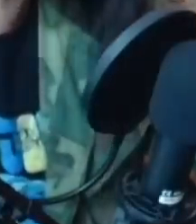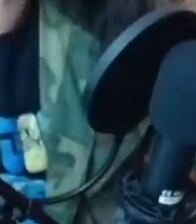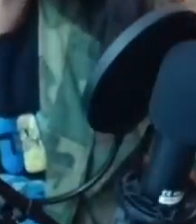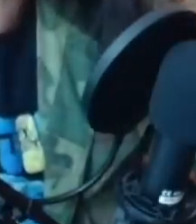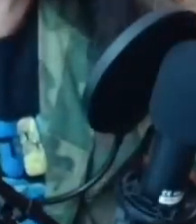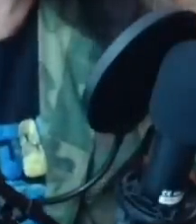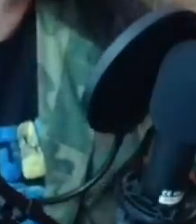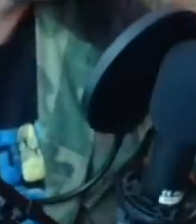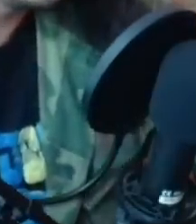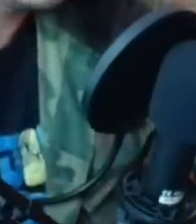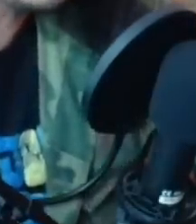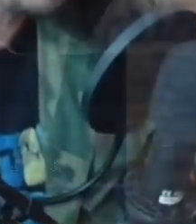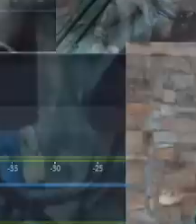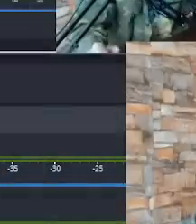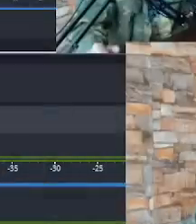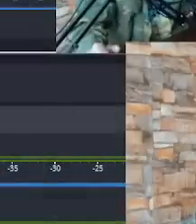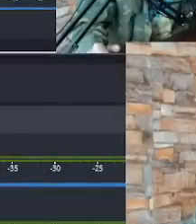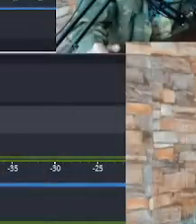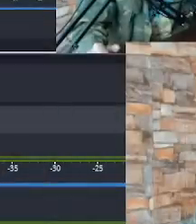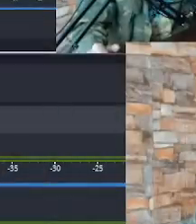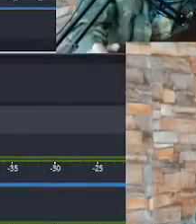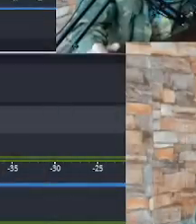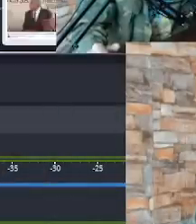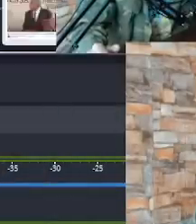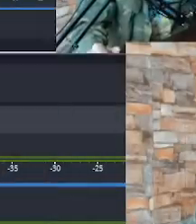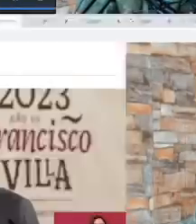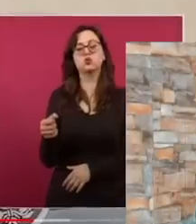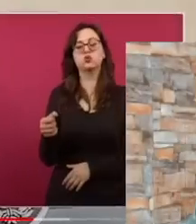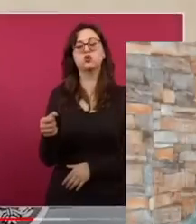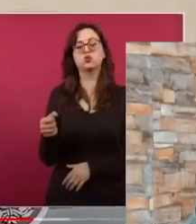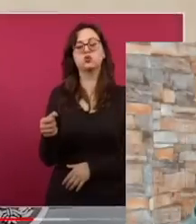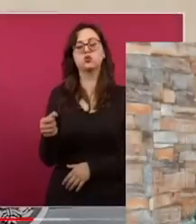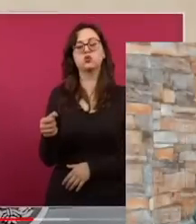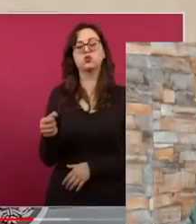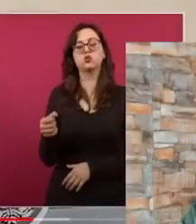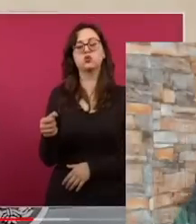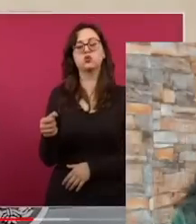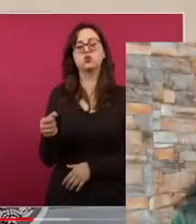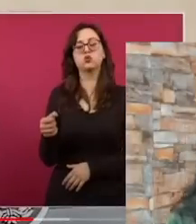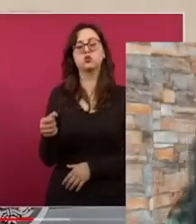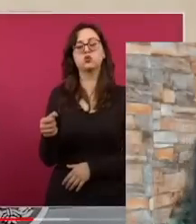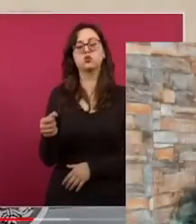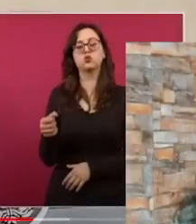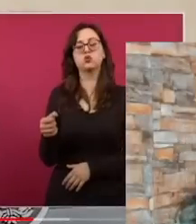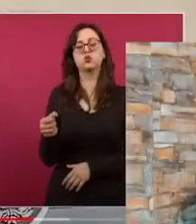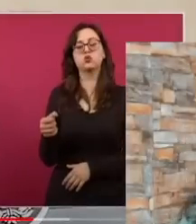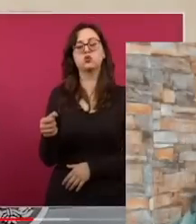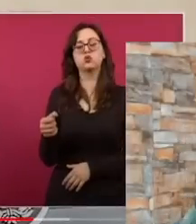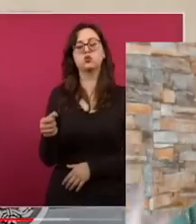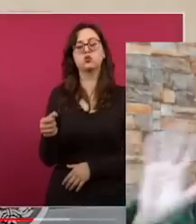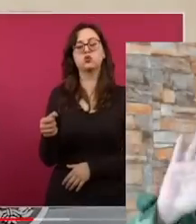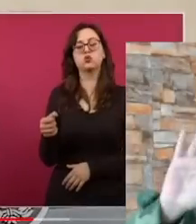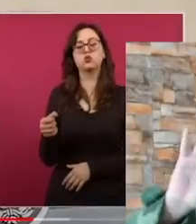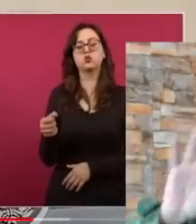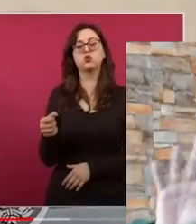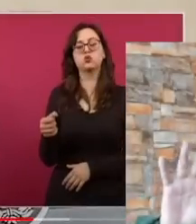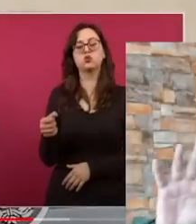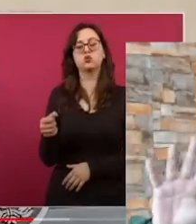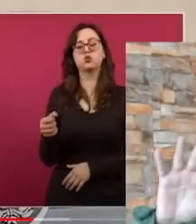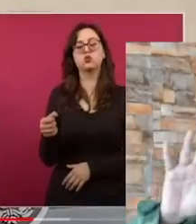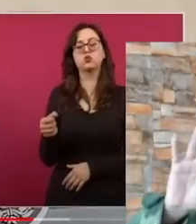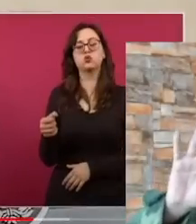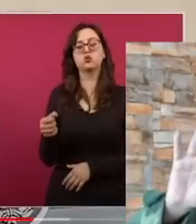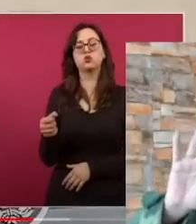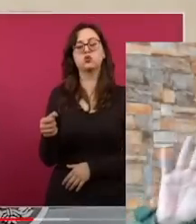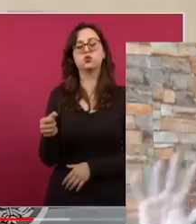se me suscribieron 3. Estoy, pero si de manteles largos se me suscribieron 3 cabrones. Compatriotas, el presidente